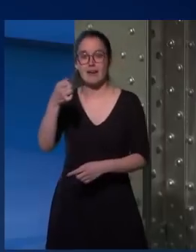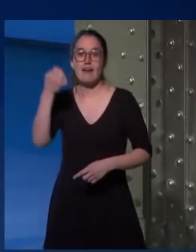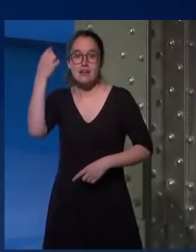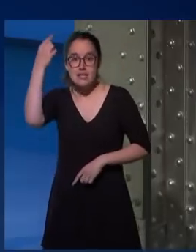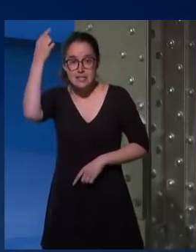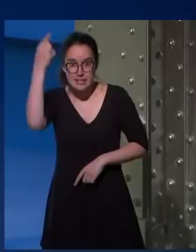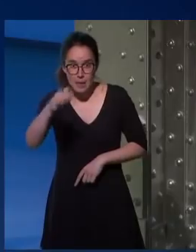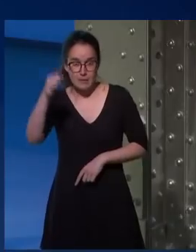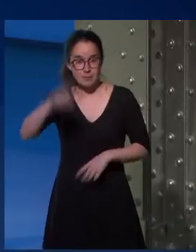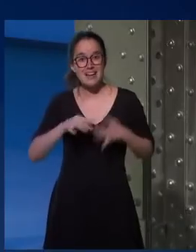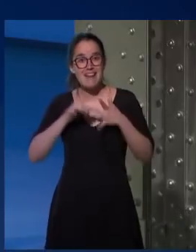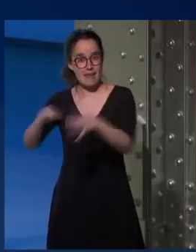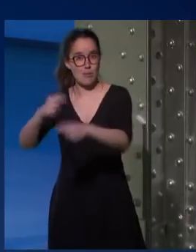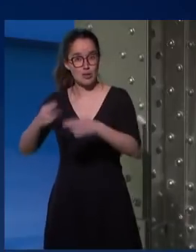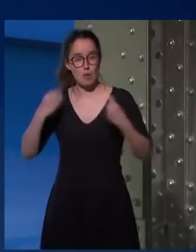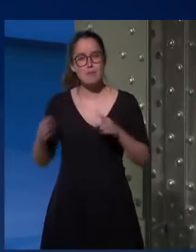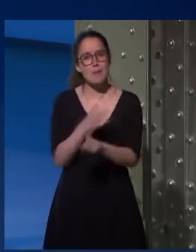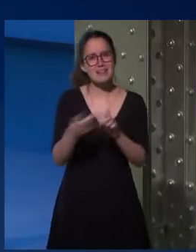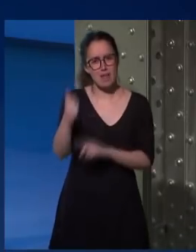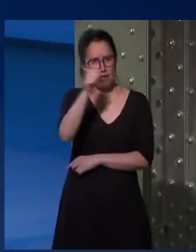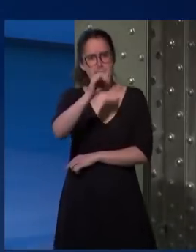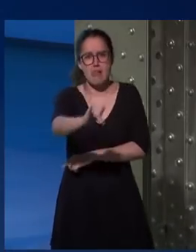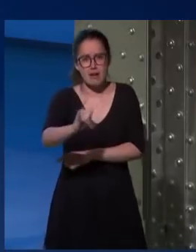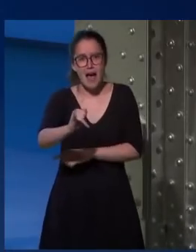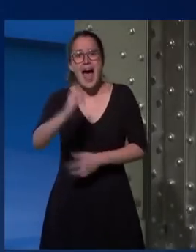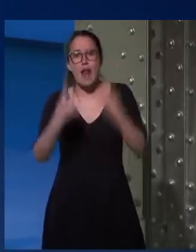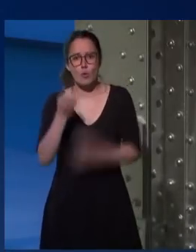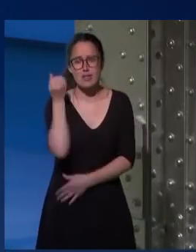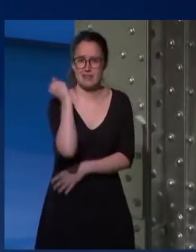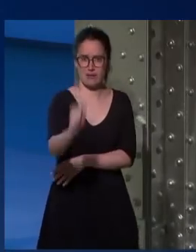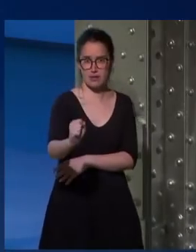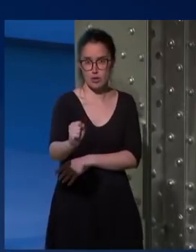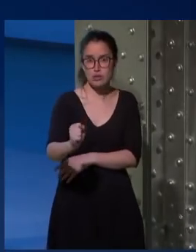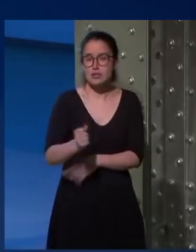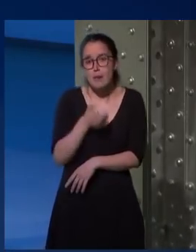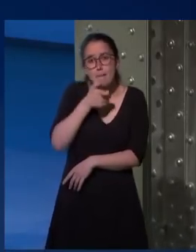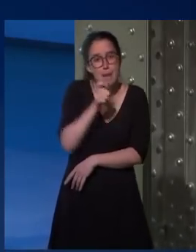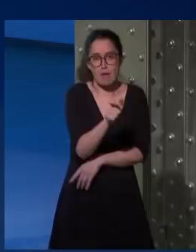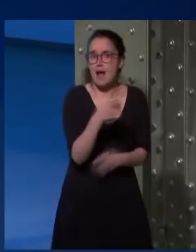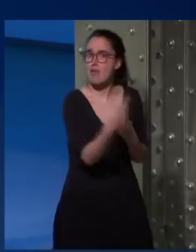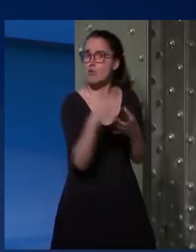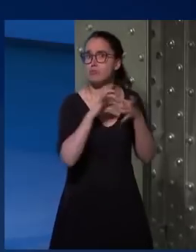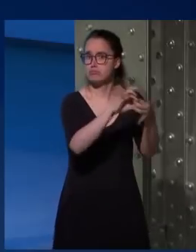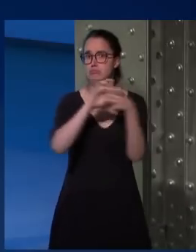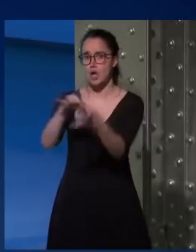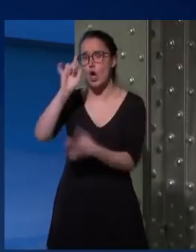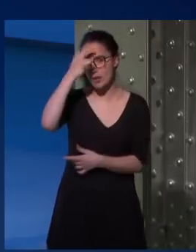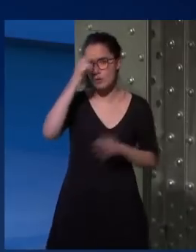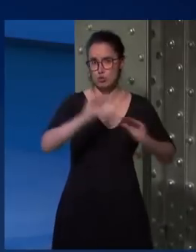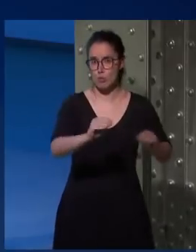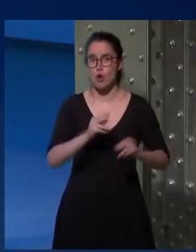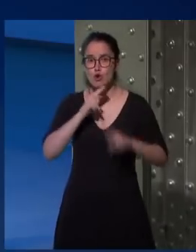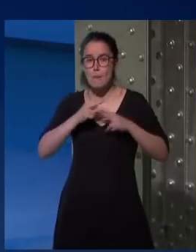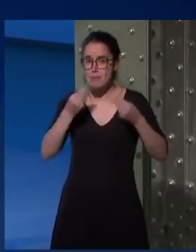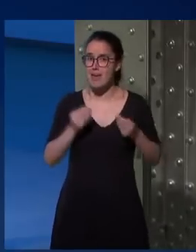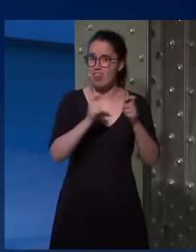también este líder político que hay maltratadores que incluso son asesinos. Así que llamemos las cosas por su nombre, porque en el momento en que llamamos las